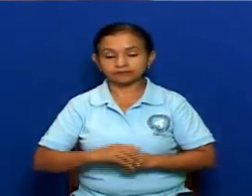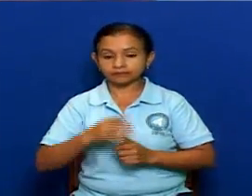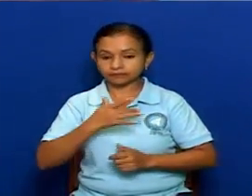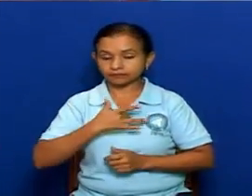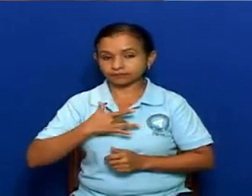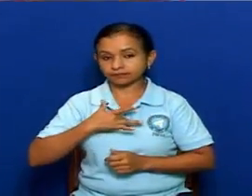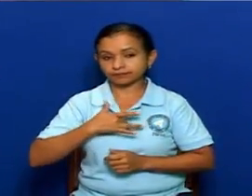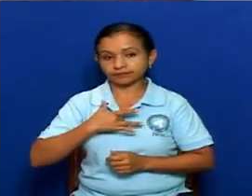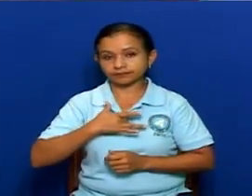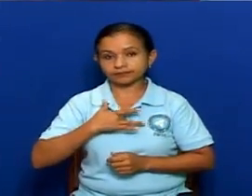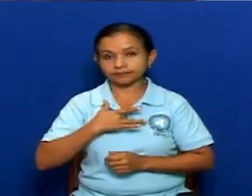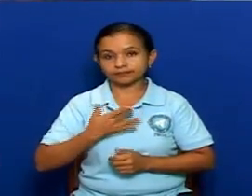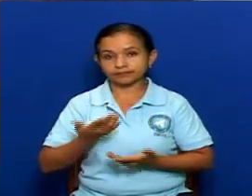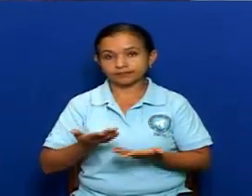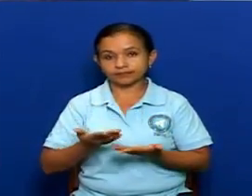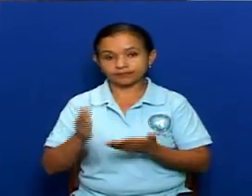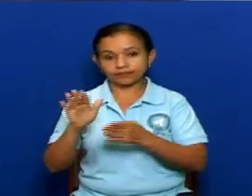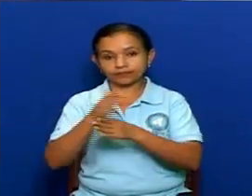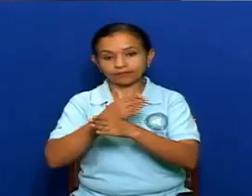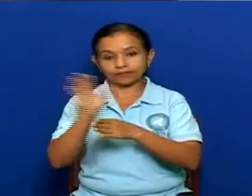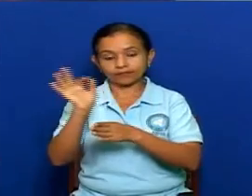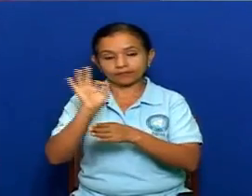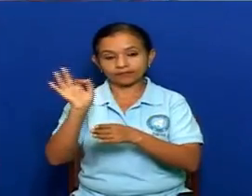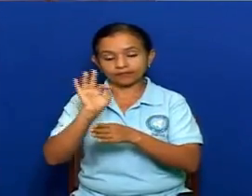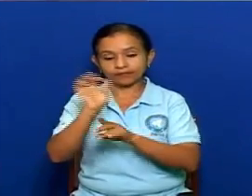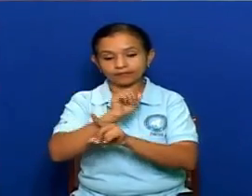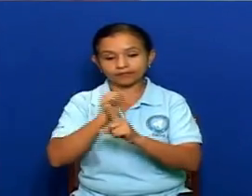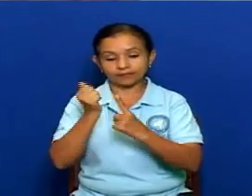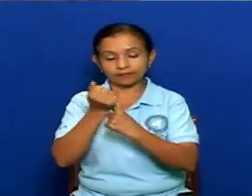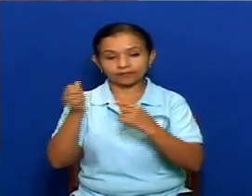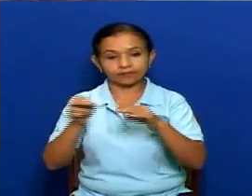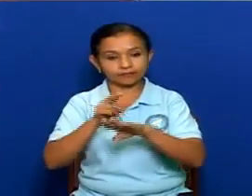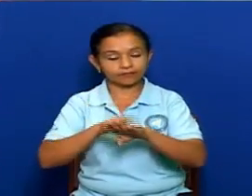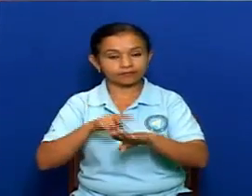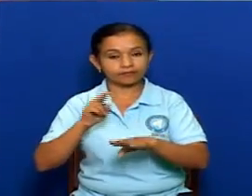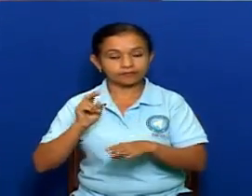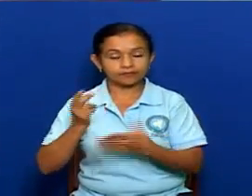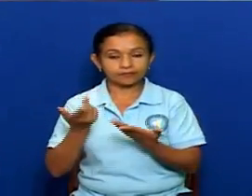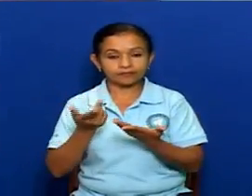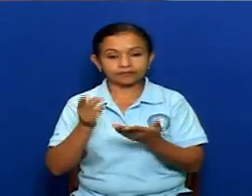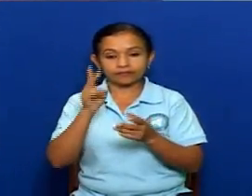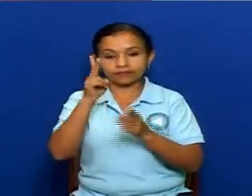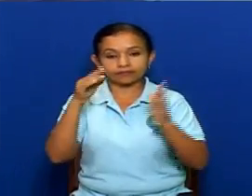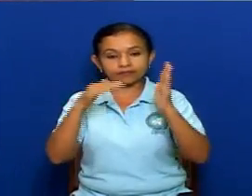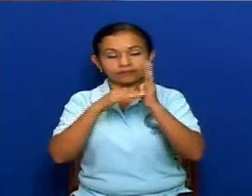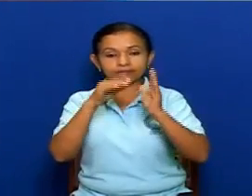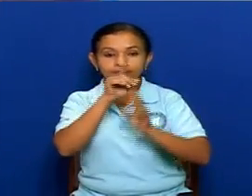necesidad y con los métodos que busca esta Asamblea Nacional, el 2013 fue un factor